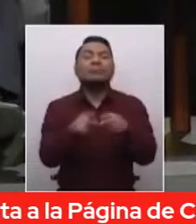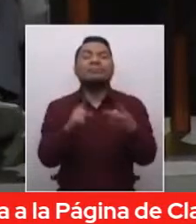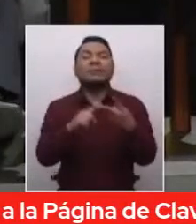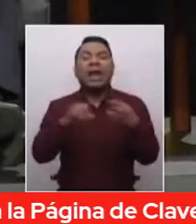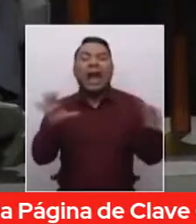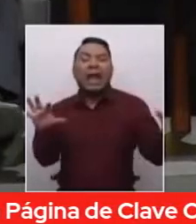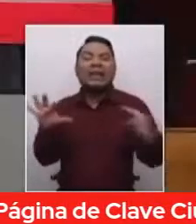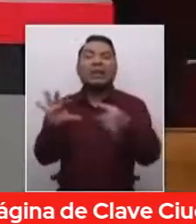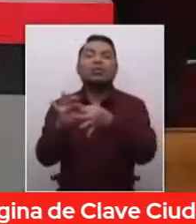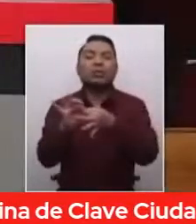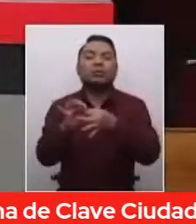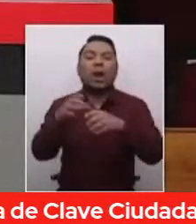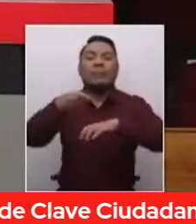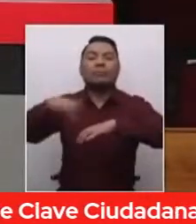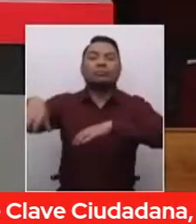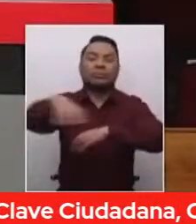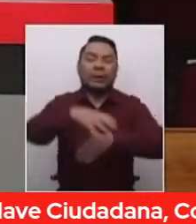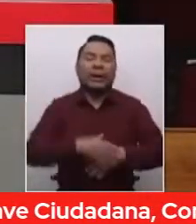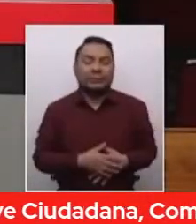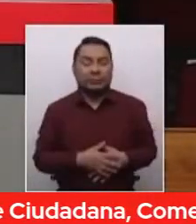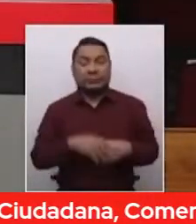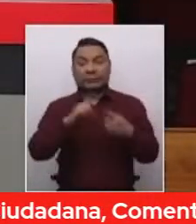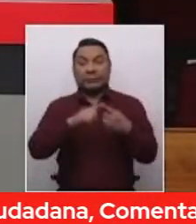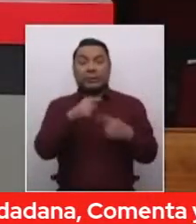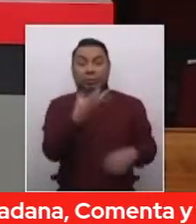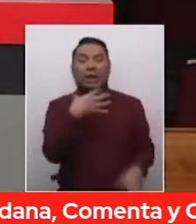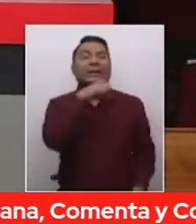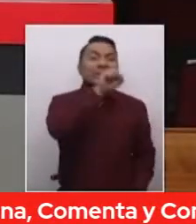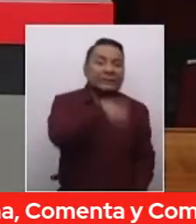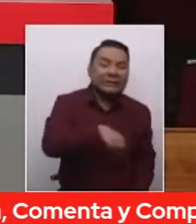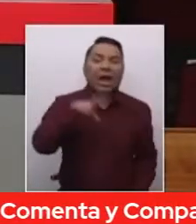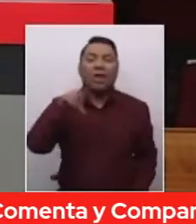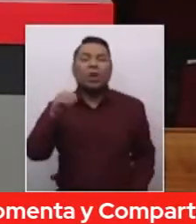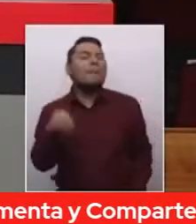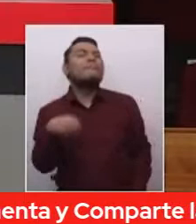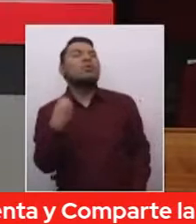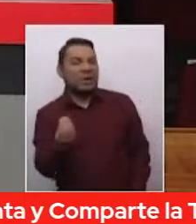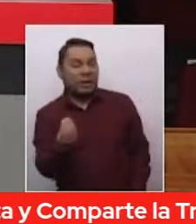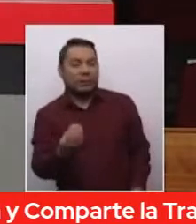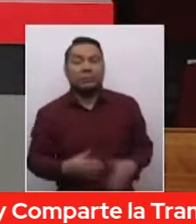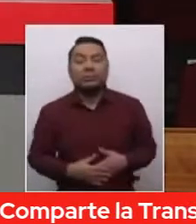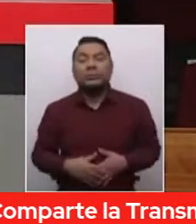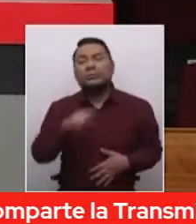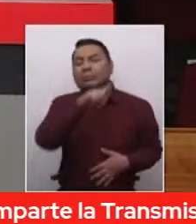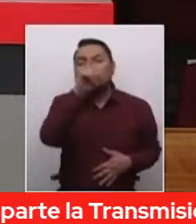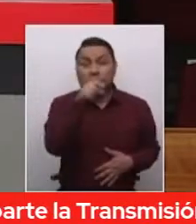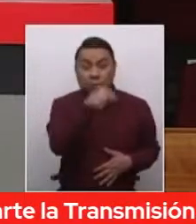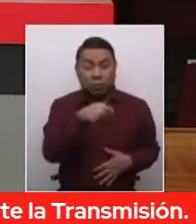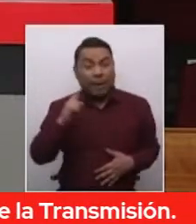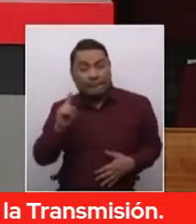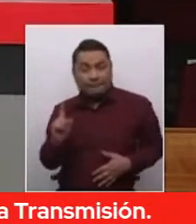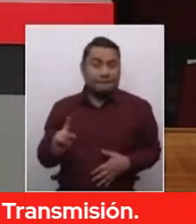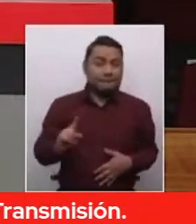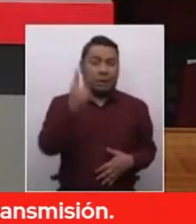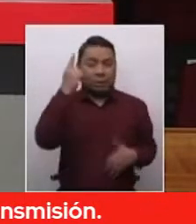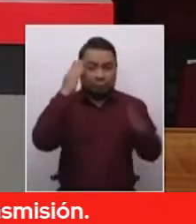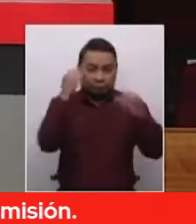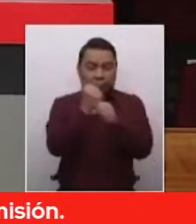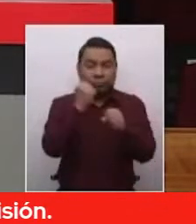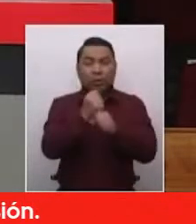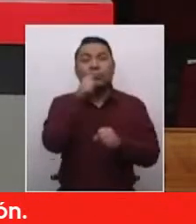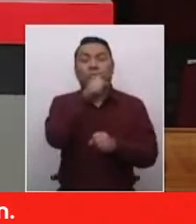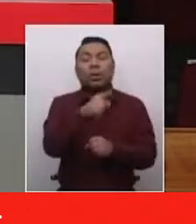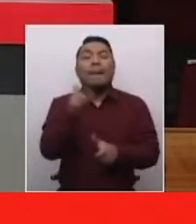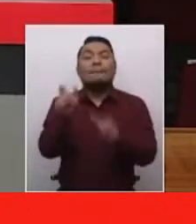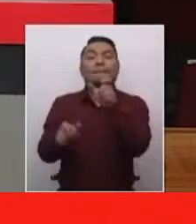territorial. Vamos con el primer tema. Recuerden que sí, no y por qué. ¿Priorizará en su gestión que el personal